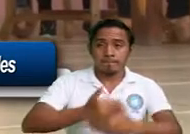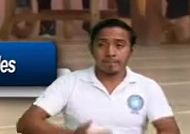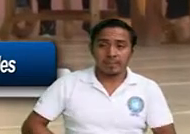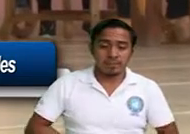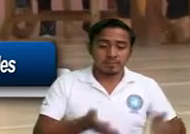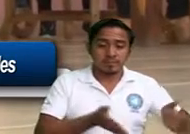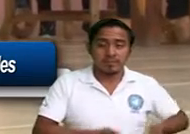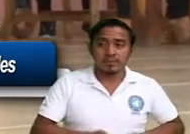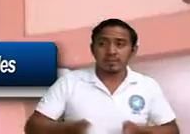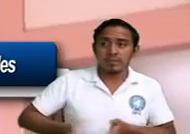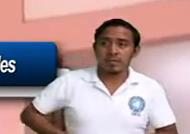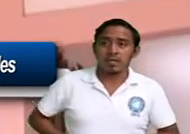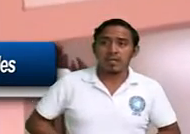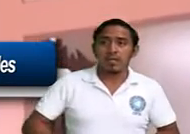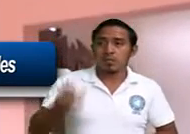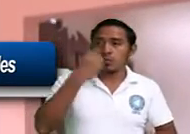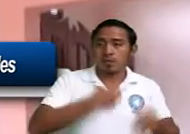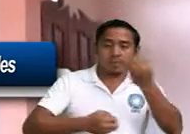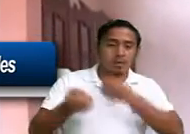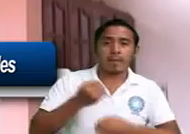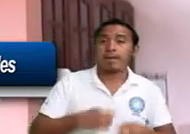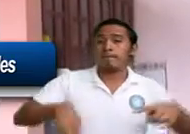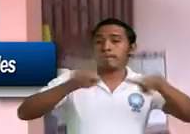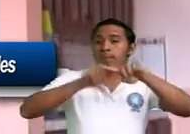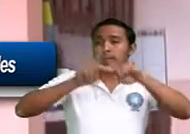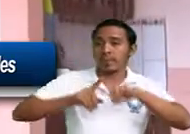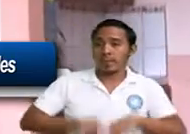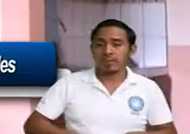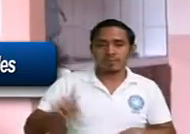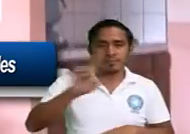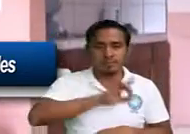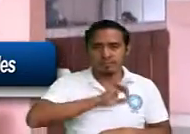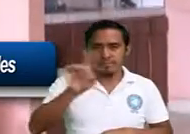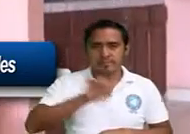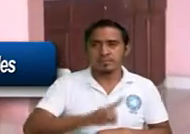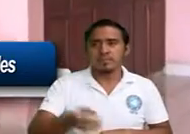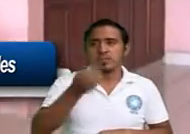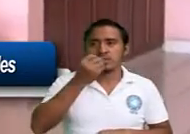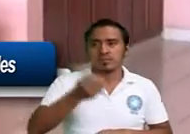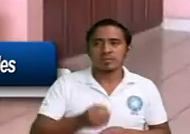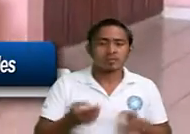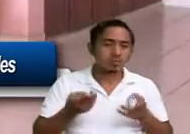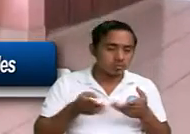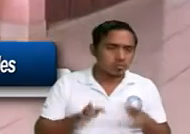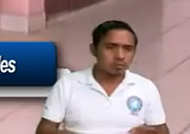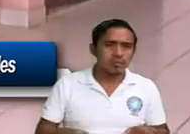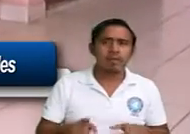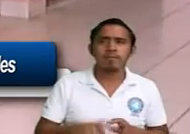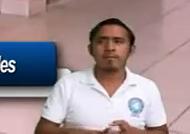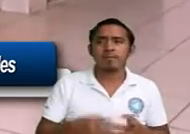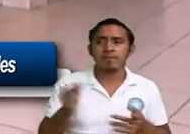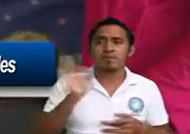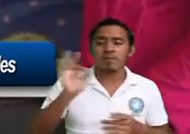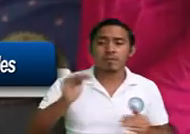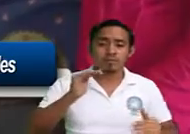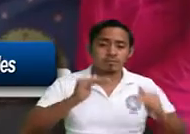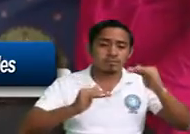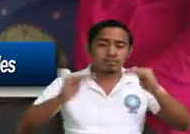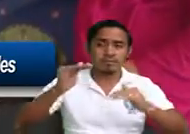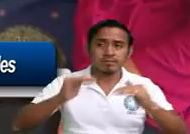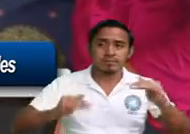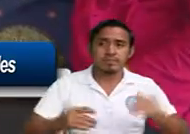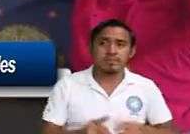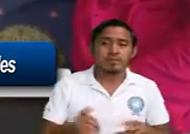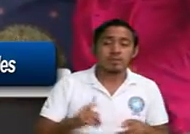es que la paciente tiene que comer por dos o por tres y una gran cantidad. Tiene que comer normal, de forma balanceada, buscando